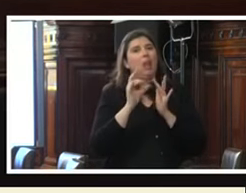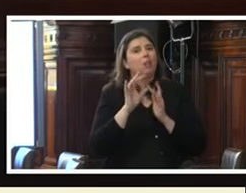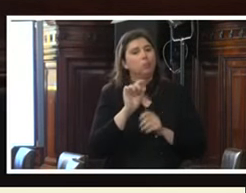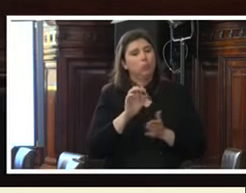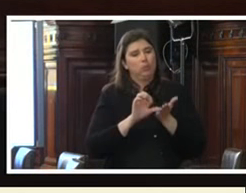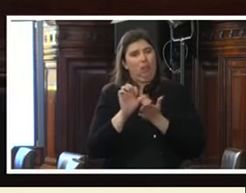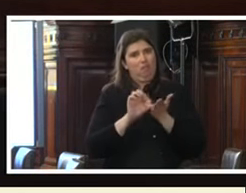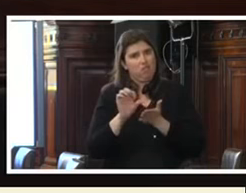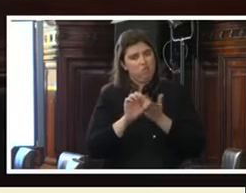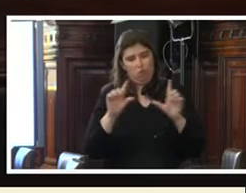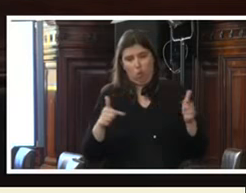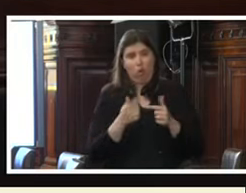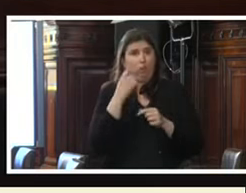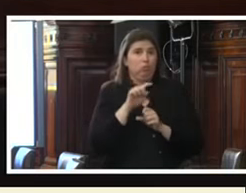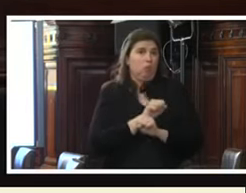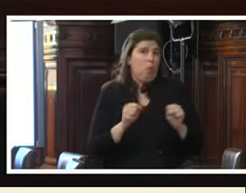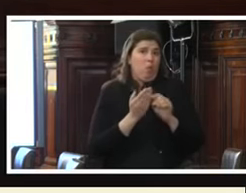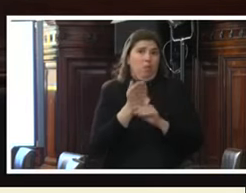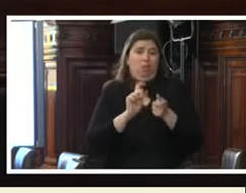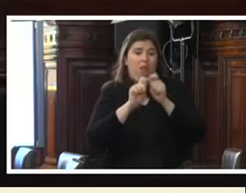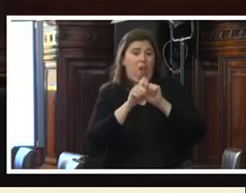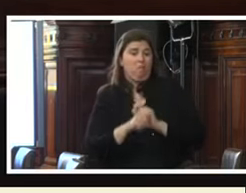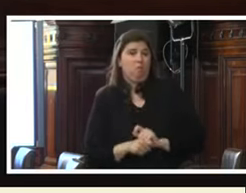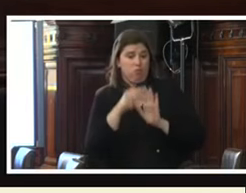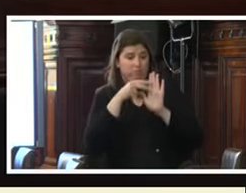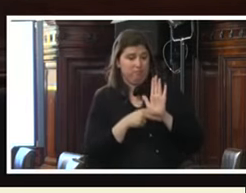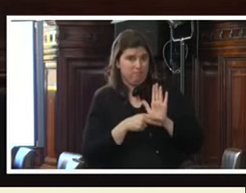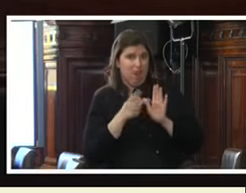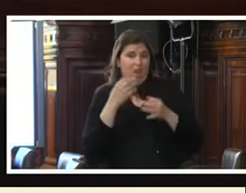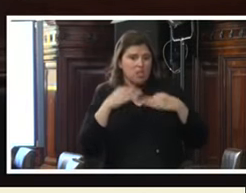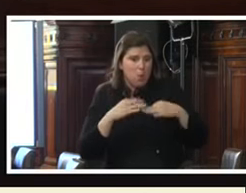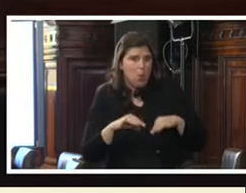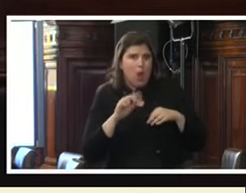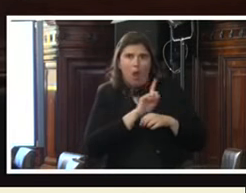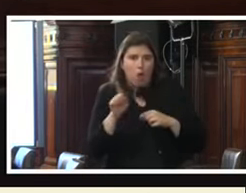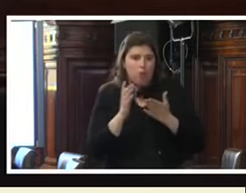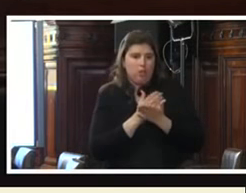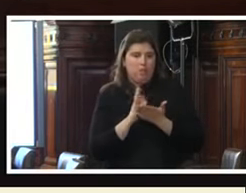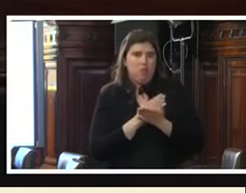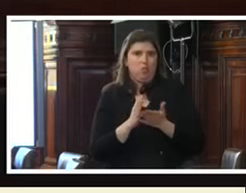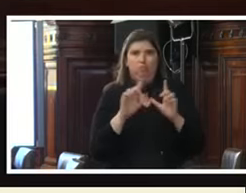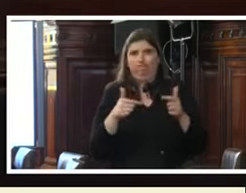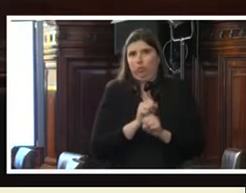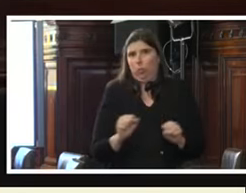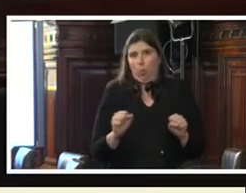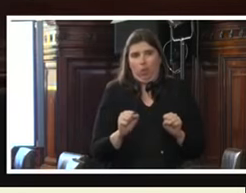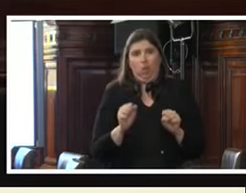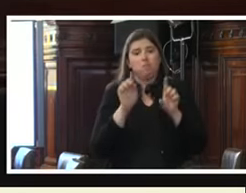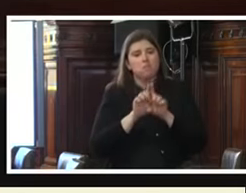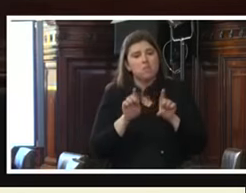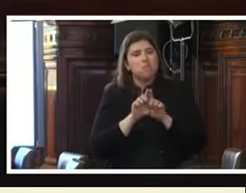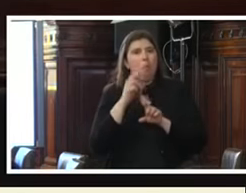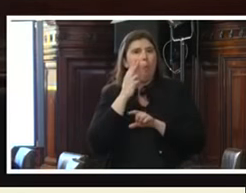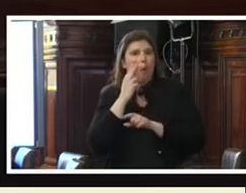solicitar se les que cambien su reglamentación interna para asegurar la no discriminación problemática compartida con el país el salvador ni